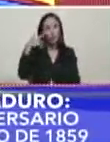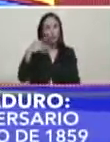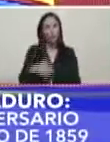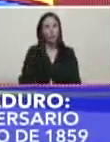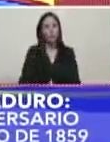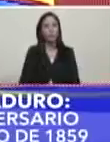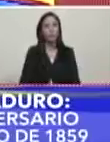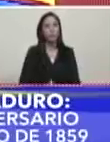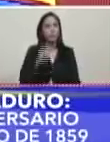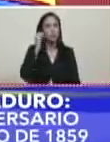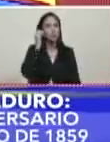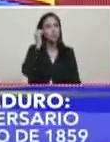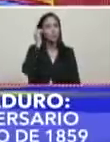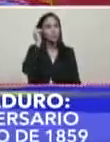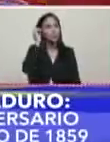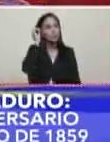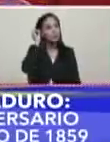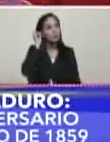¿Verdad?